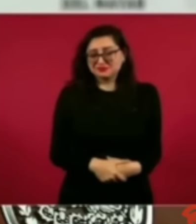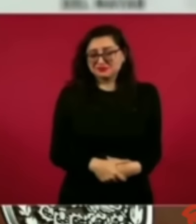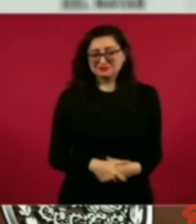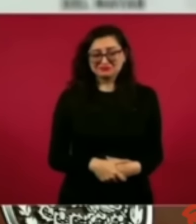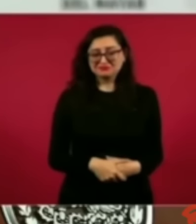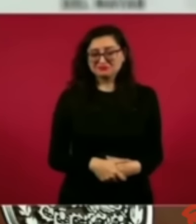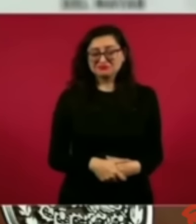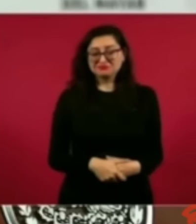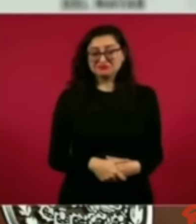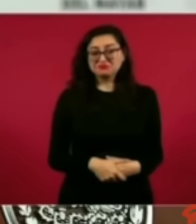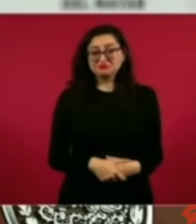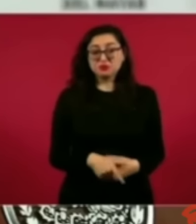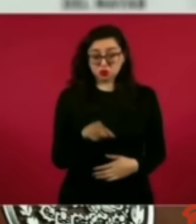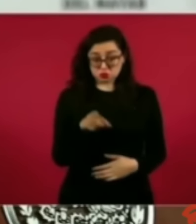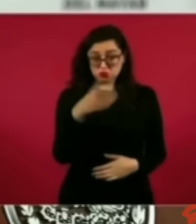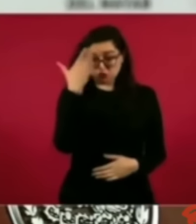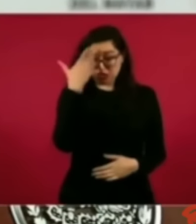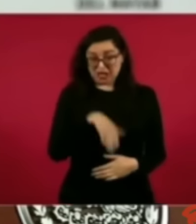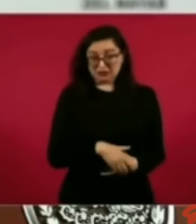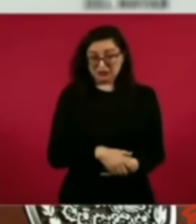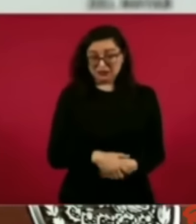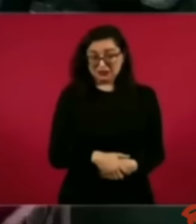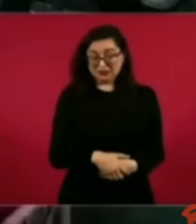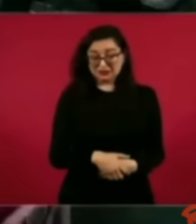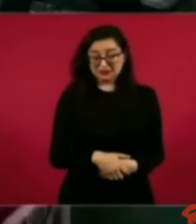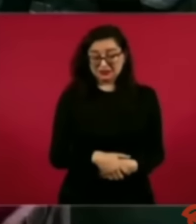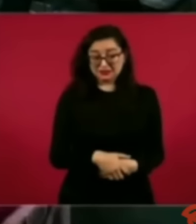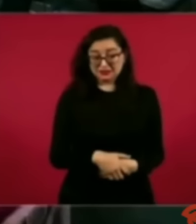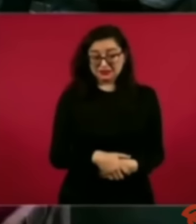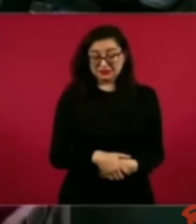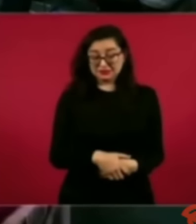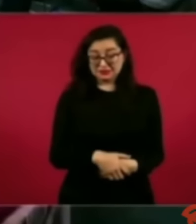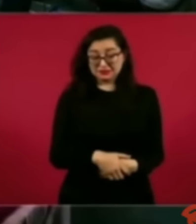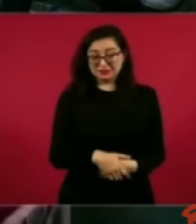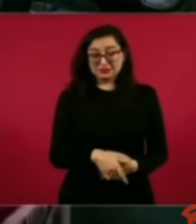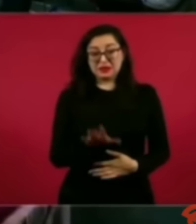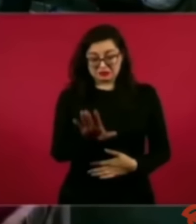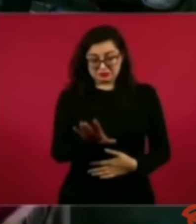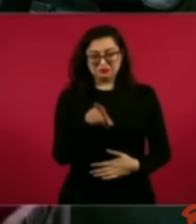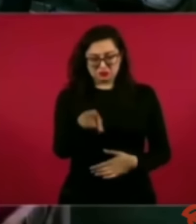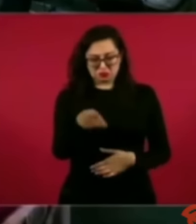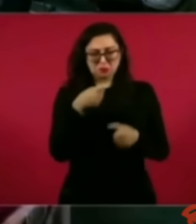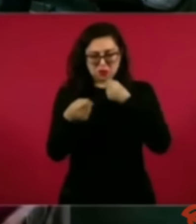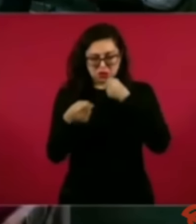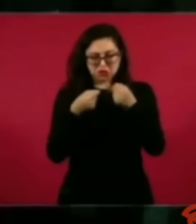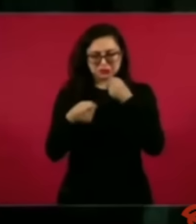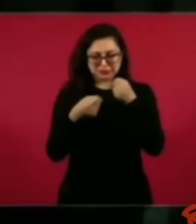A ver, tú eres comunicador. ¿Te parece poco